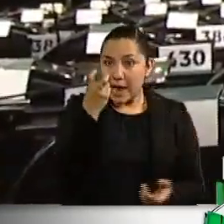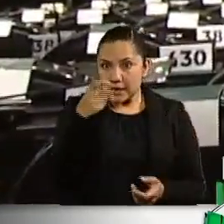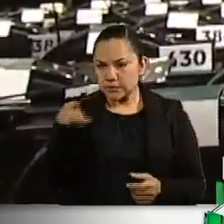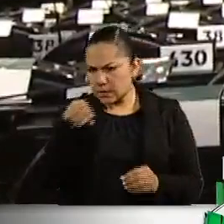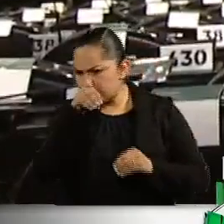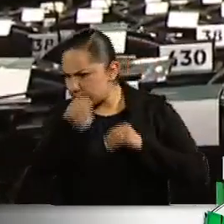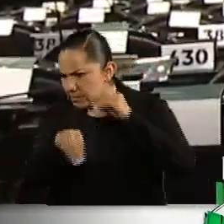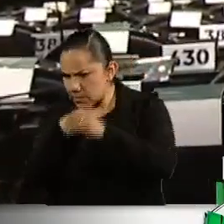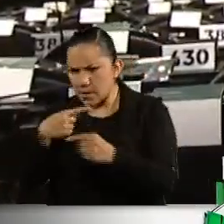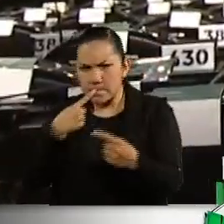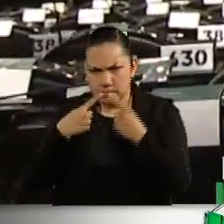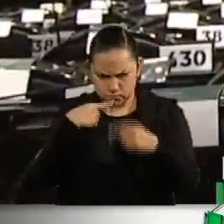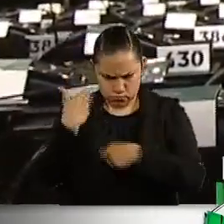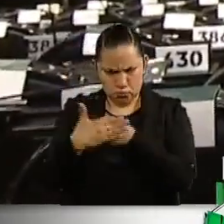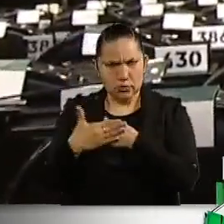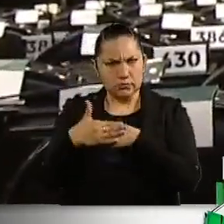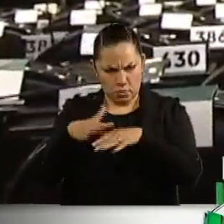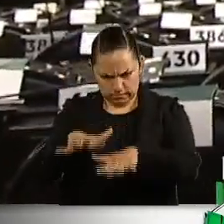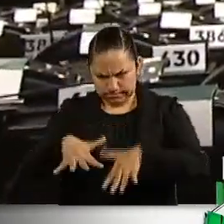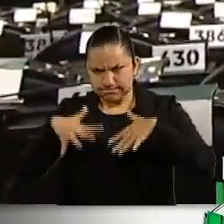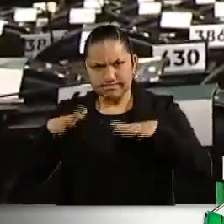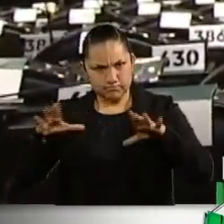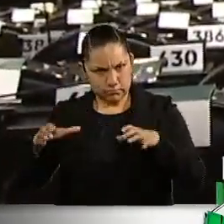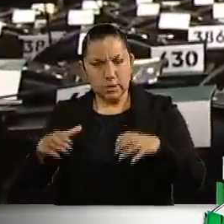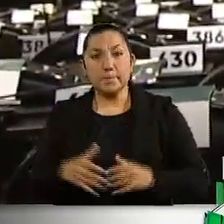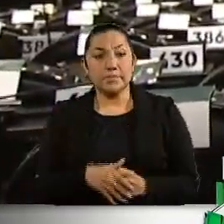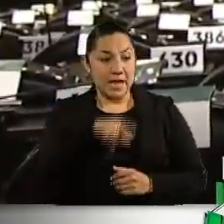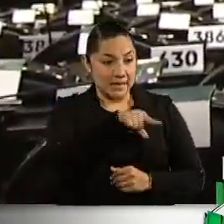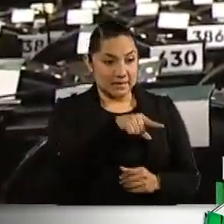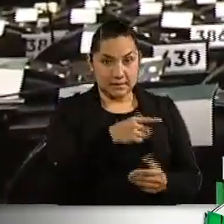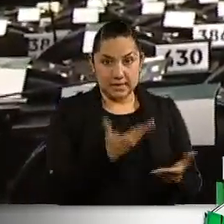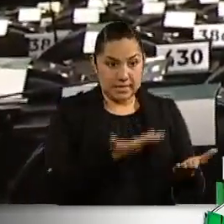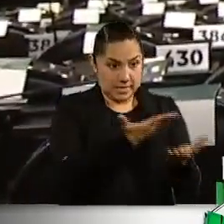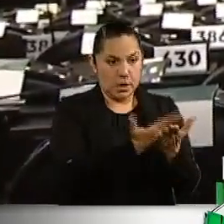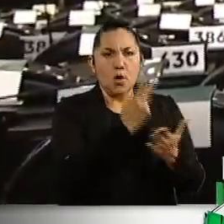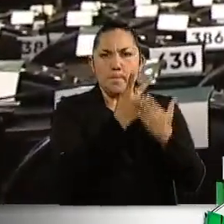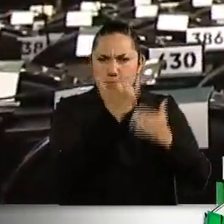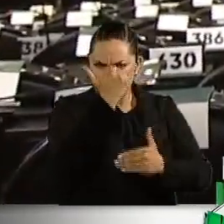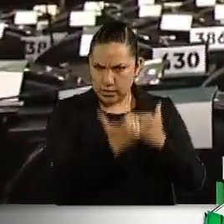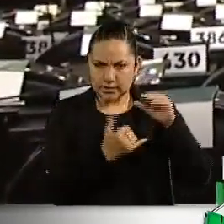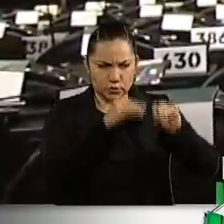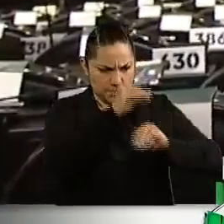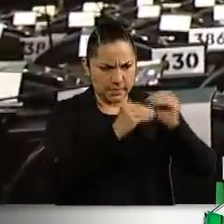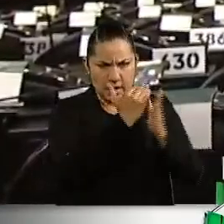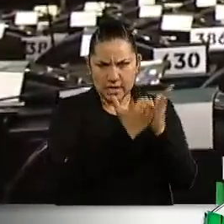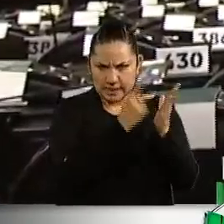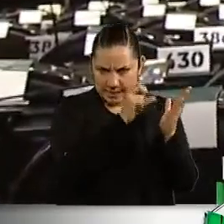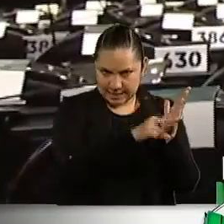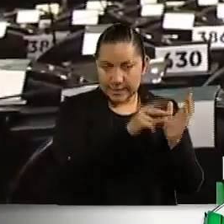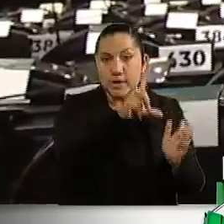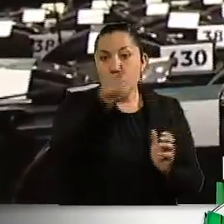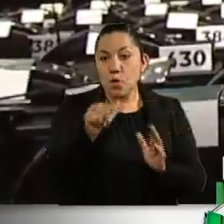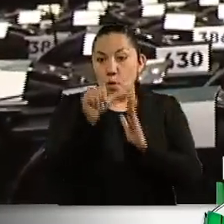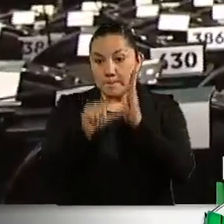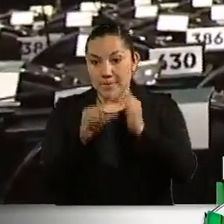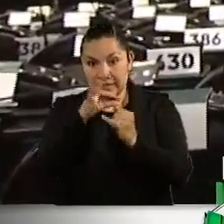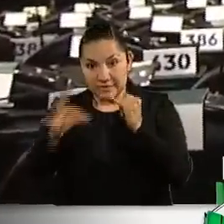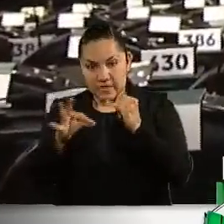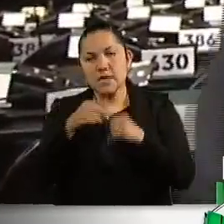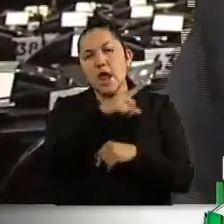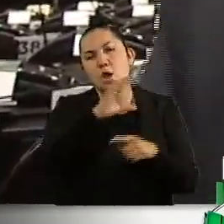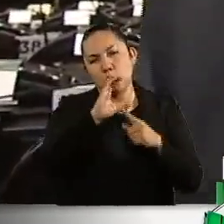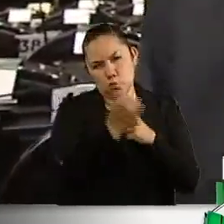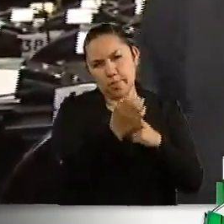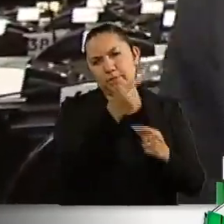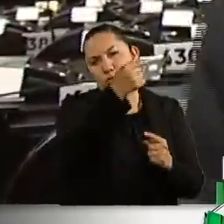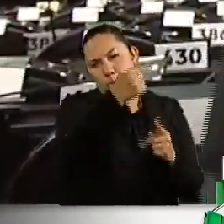volver proyecto de dictamen y a fin de mes vamos a ir a discutir esto en la Comisión de Puntos Constitucionales y para